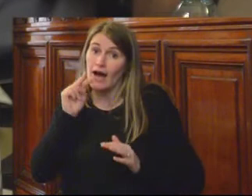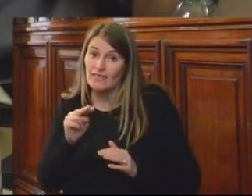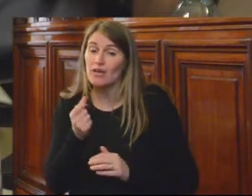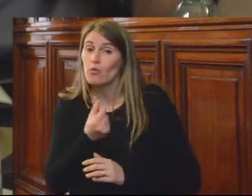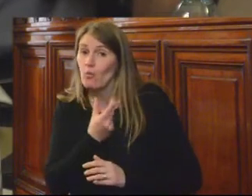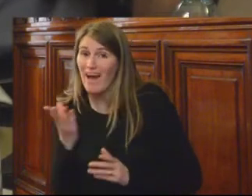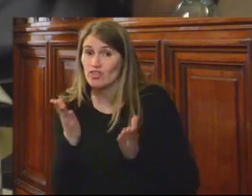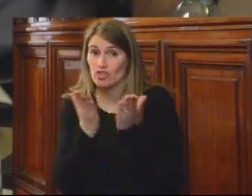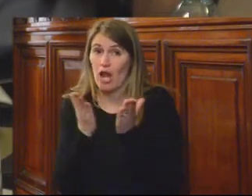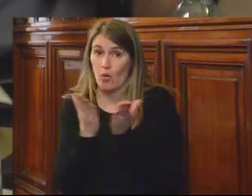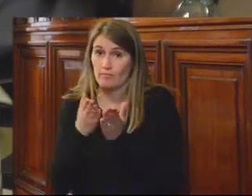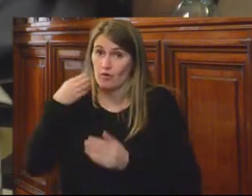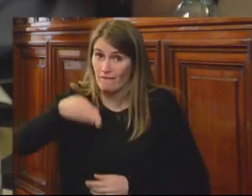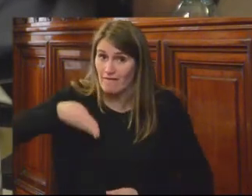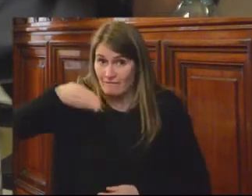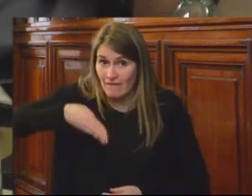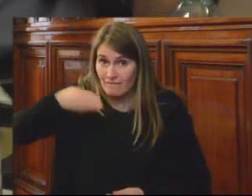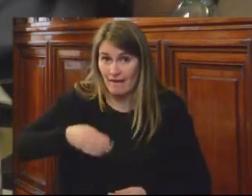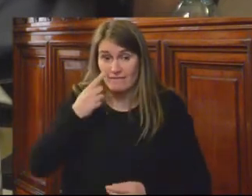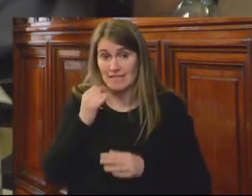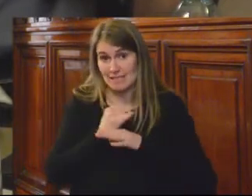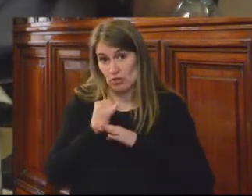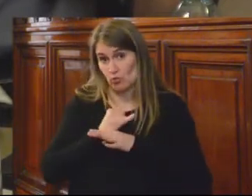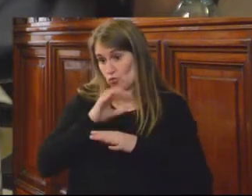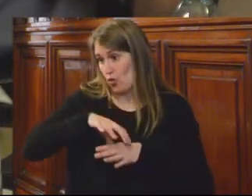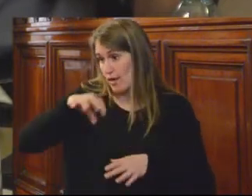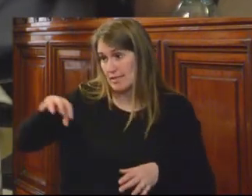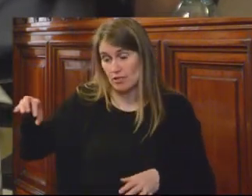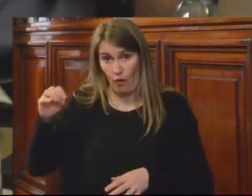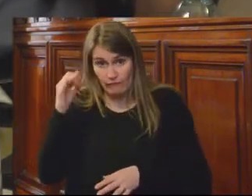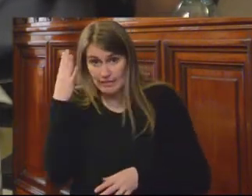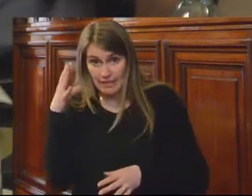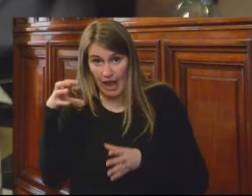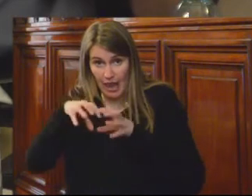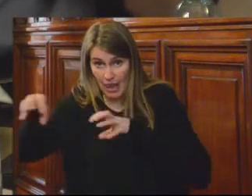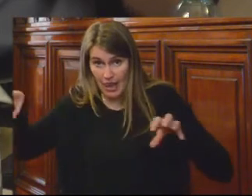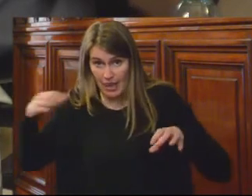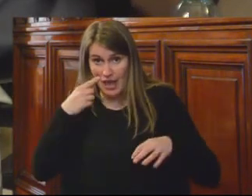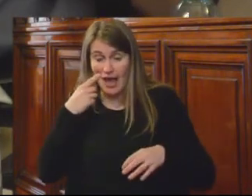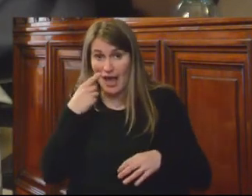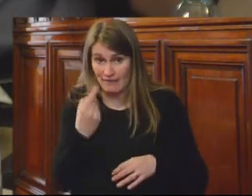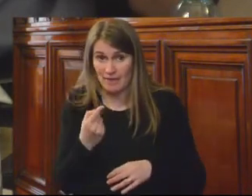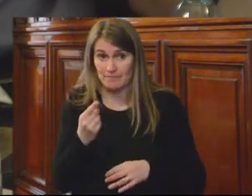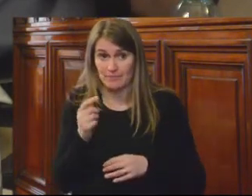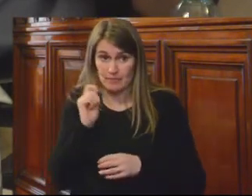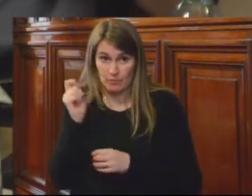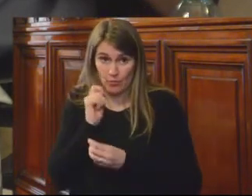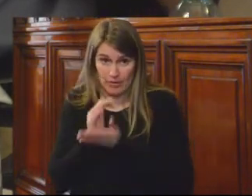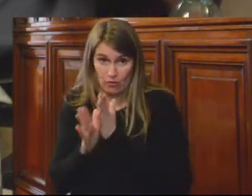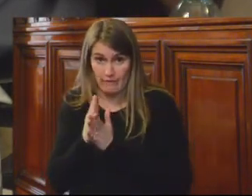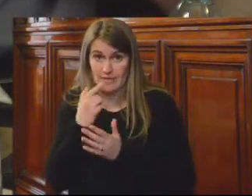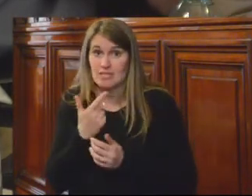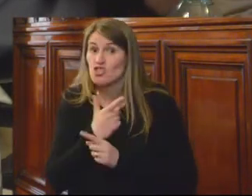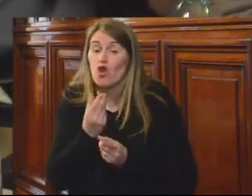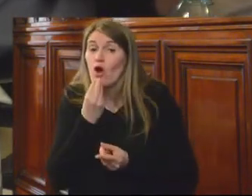alumnos asistentes en las instituciones educativas oficiales, cuando no, sobre todo las rurales, cuando no se llega